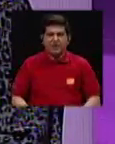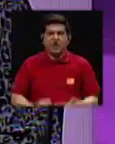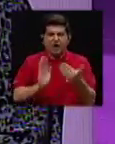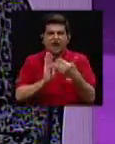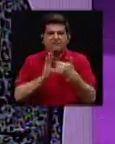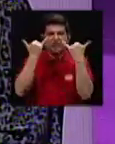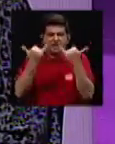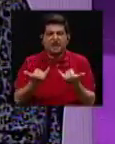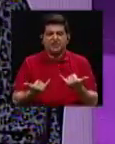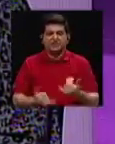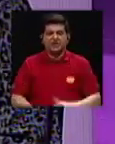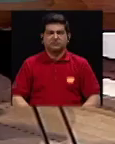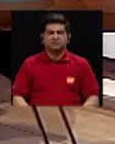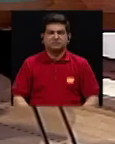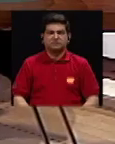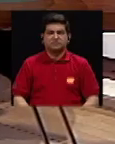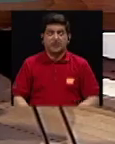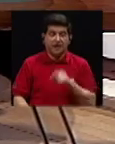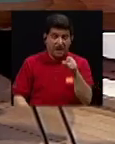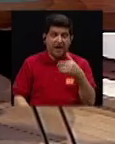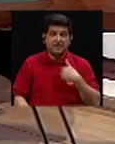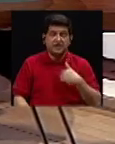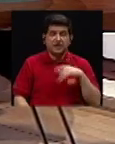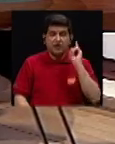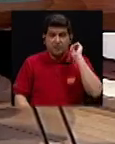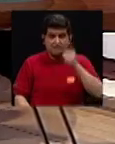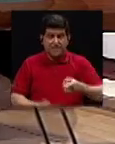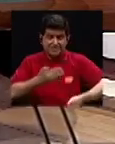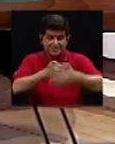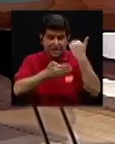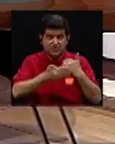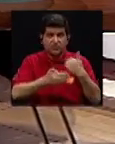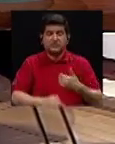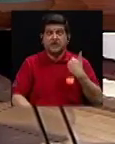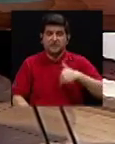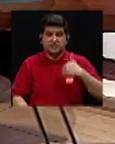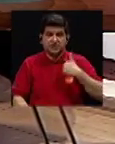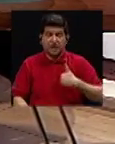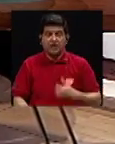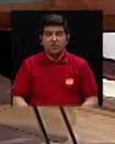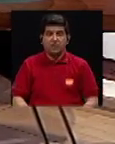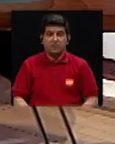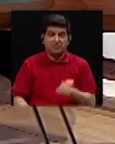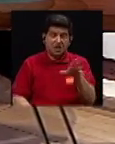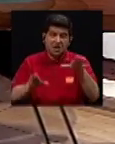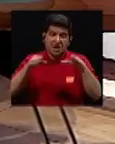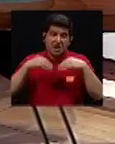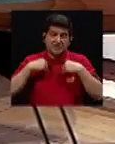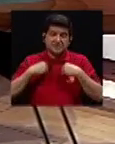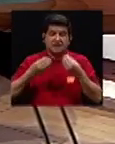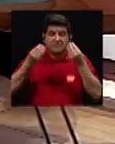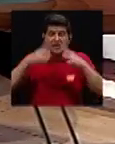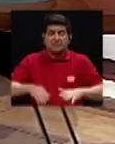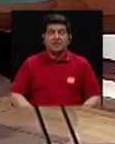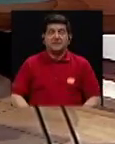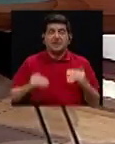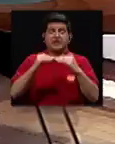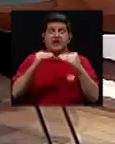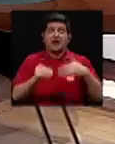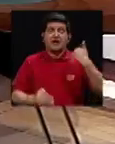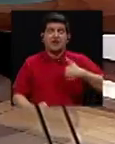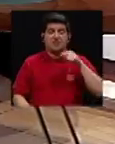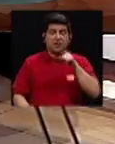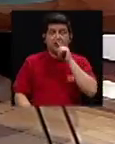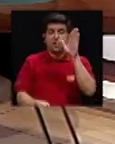humanamente depredado por sus mandantes porque ahí hay un mandato por detrás que el hombre a menos que é acepte